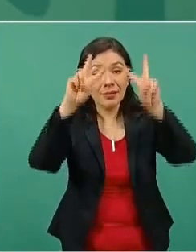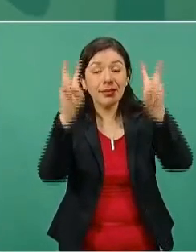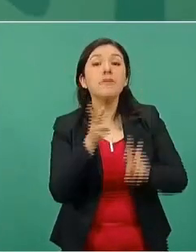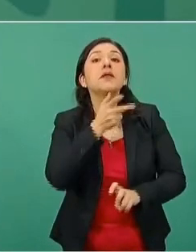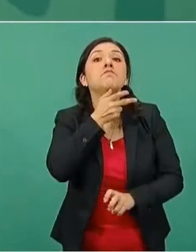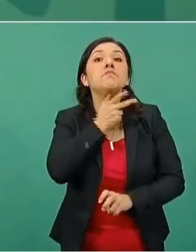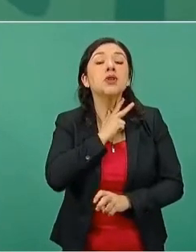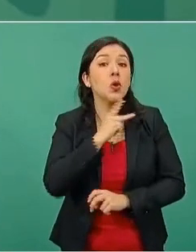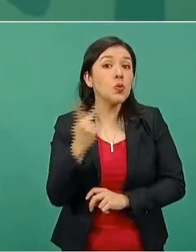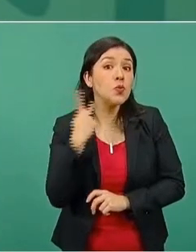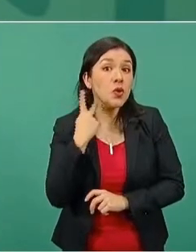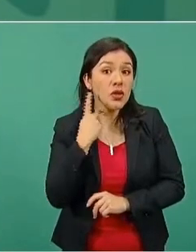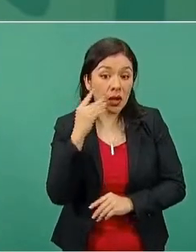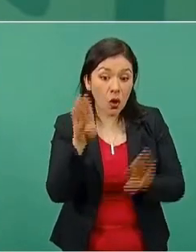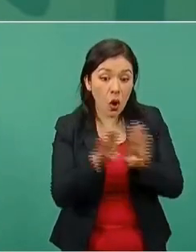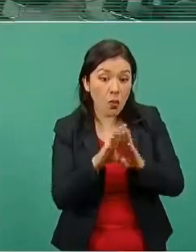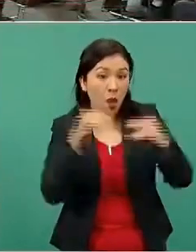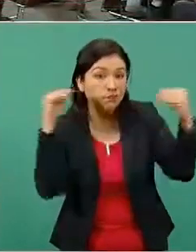petrolera.